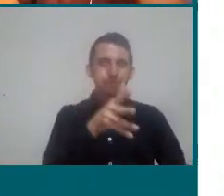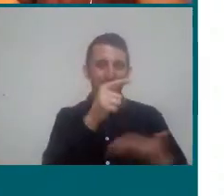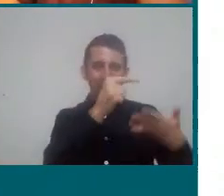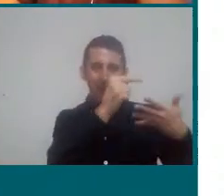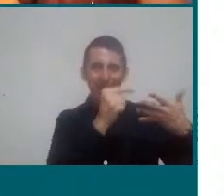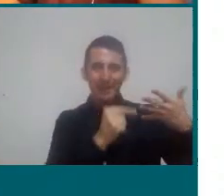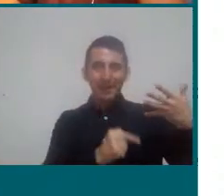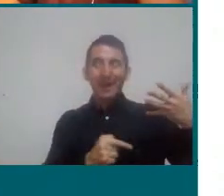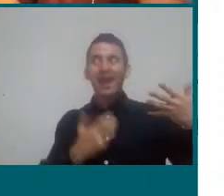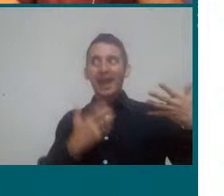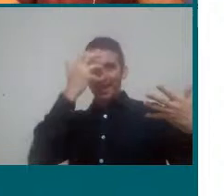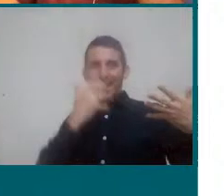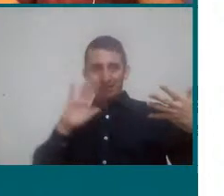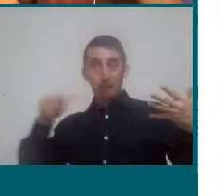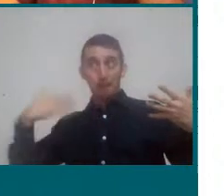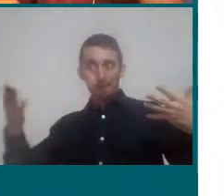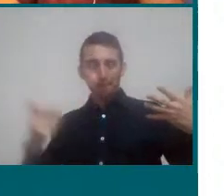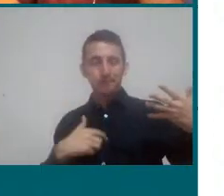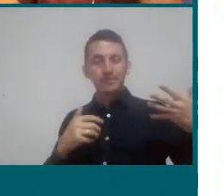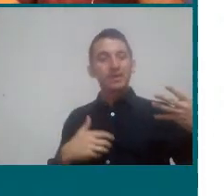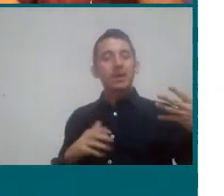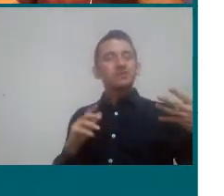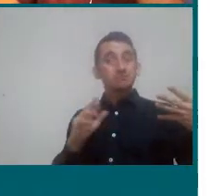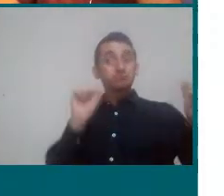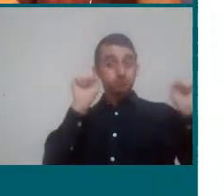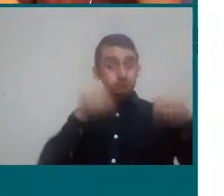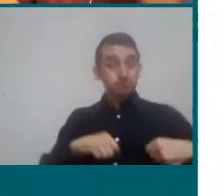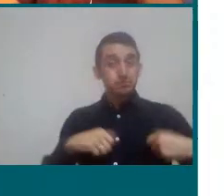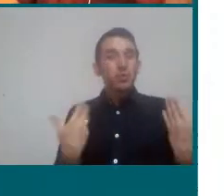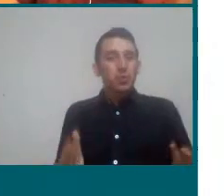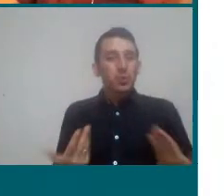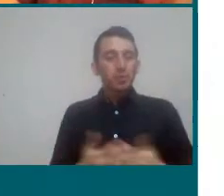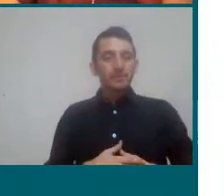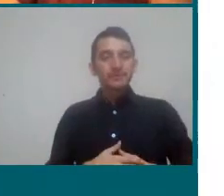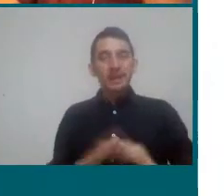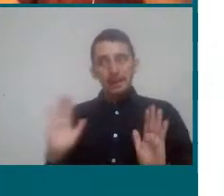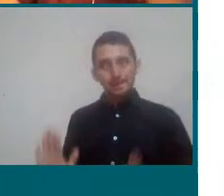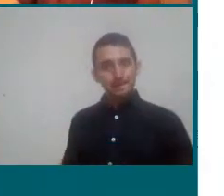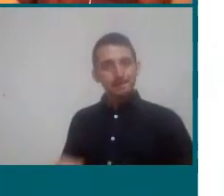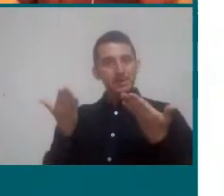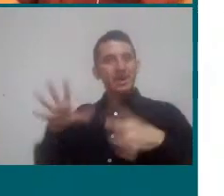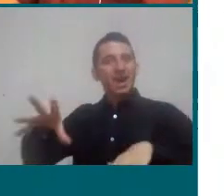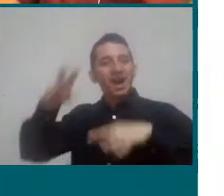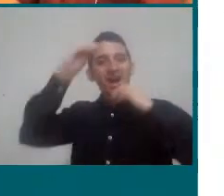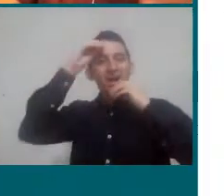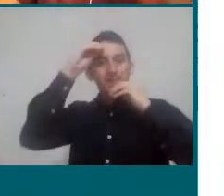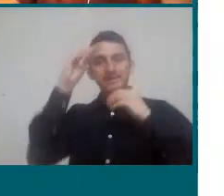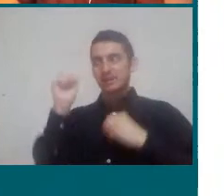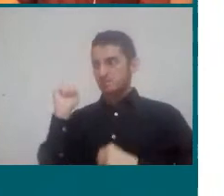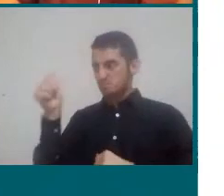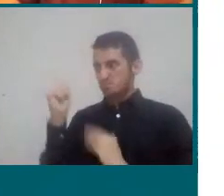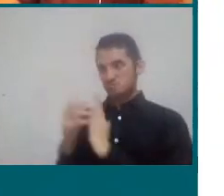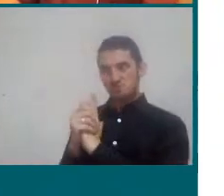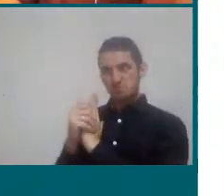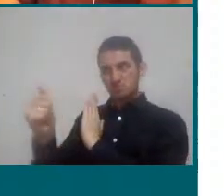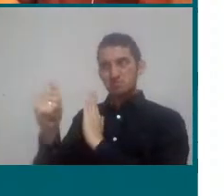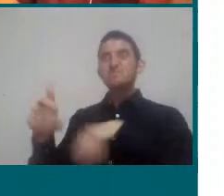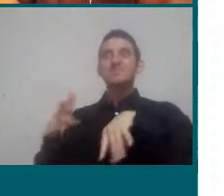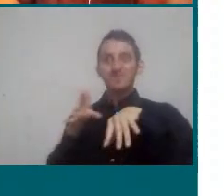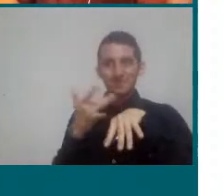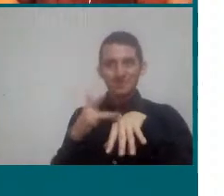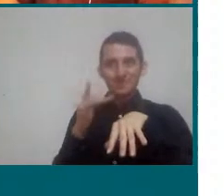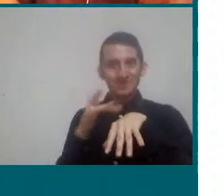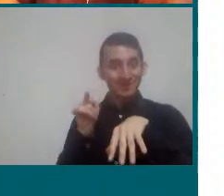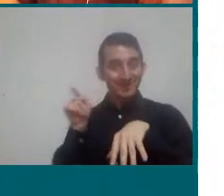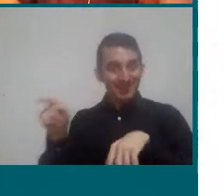que vamos a evaluar, ¿vale? Nos va a permitir mejorar el aprendizaje, la autoeficacia, la automotivación,